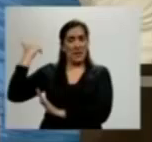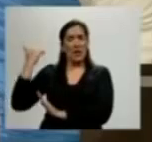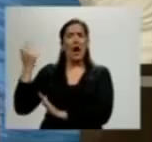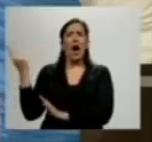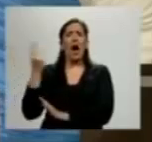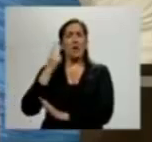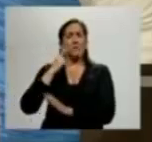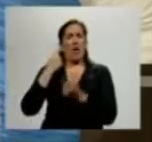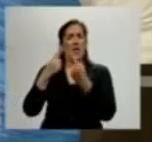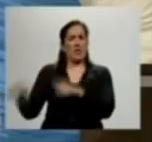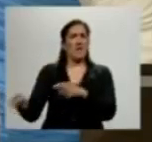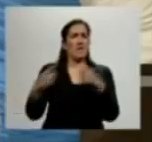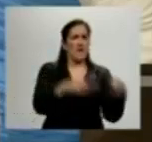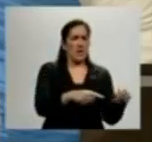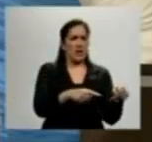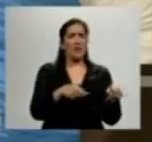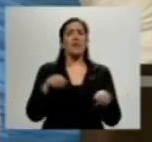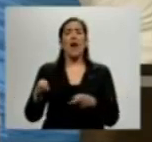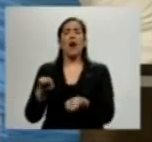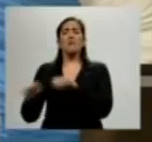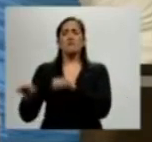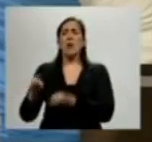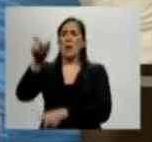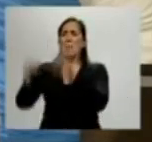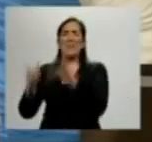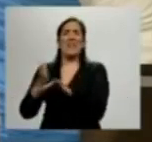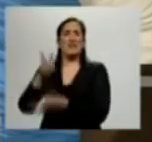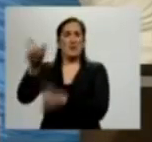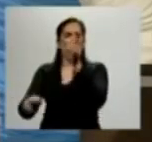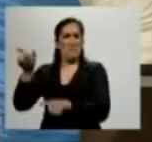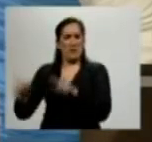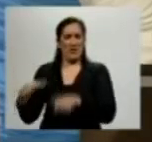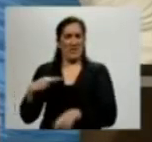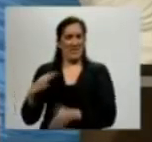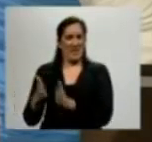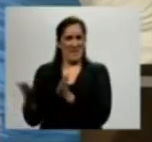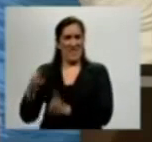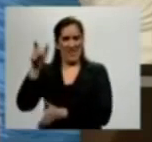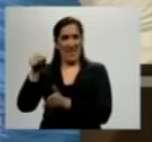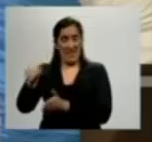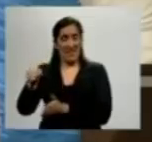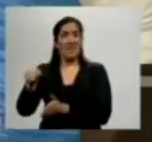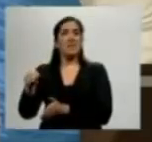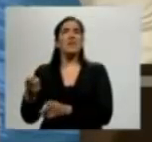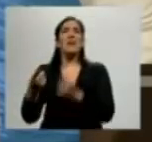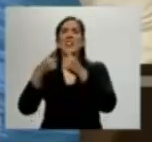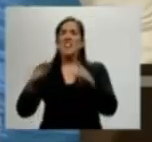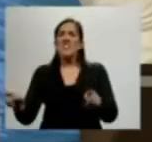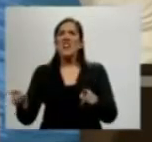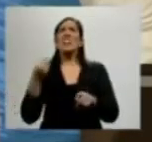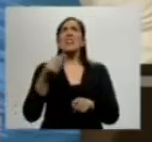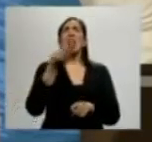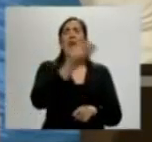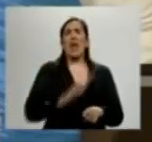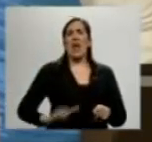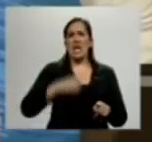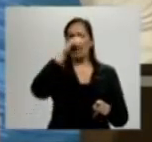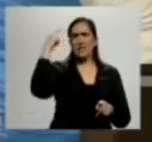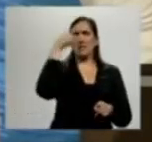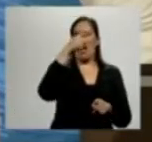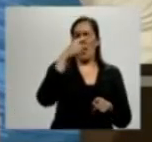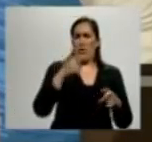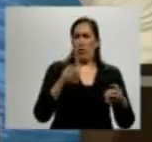el código que regulaba a los civiles, el Código Civil, de lo que es el Estado, con el imperium